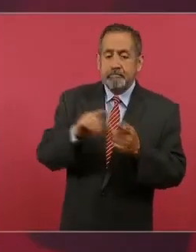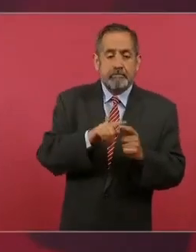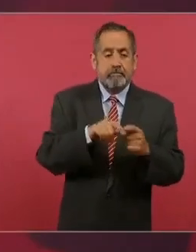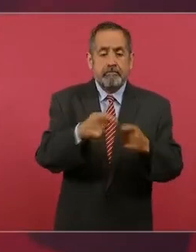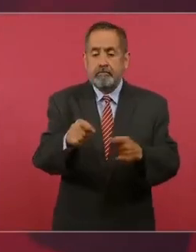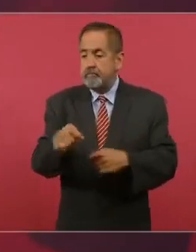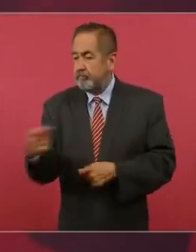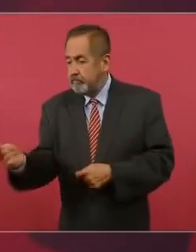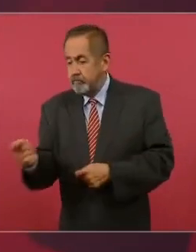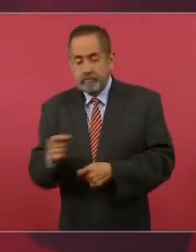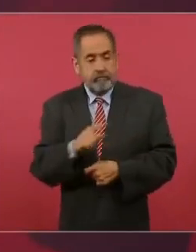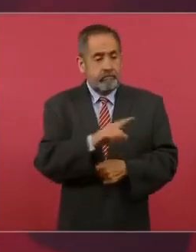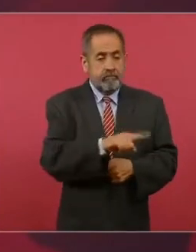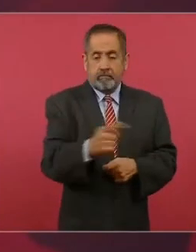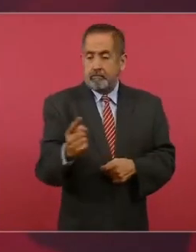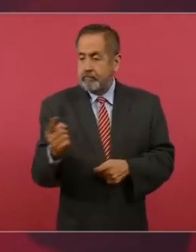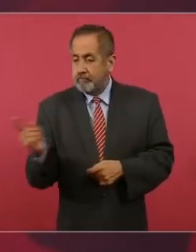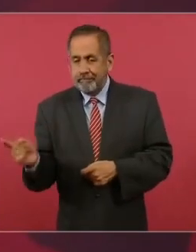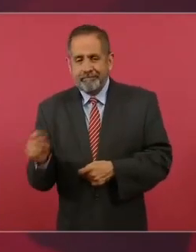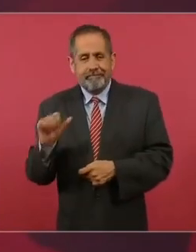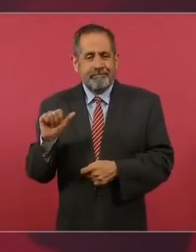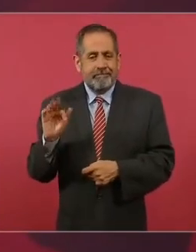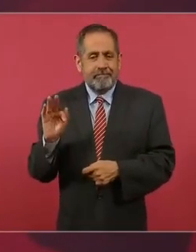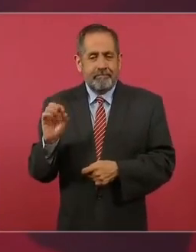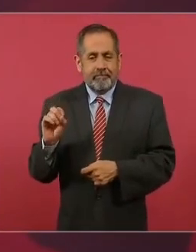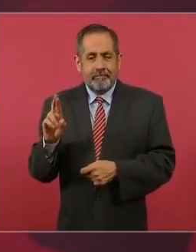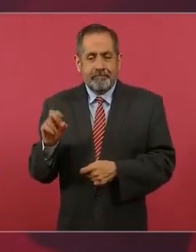porque las Afores